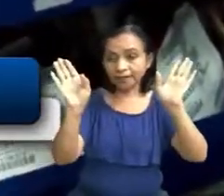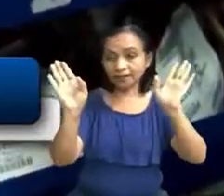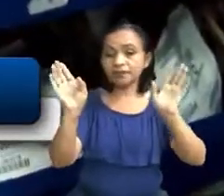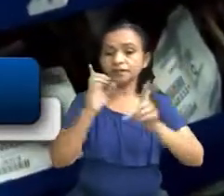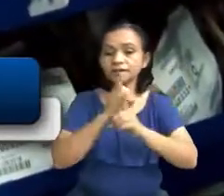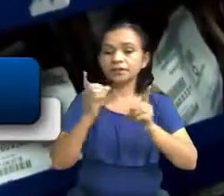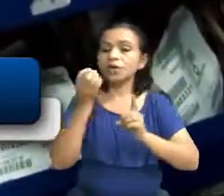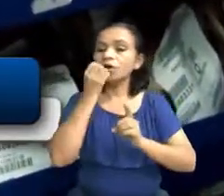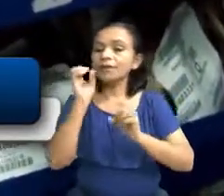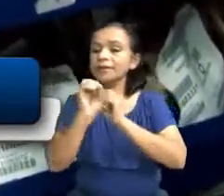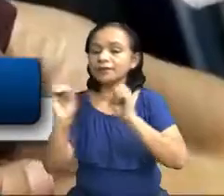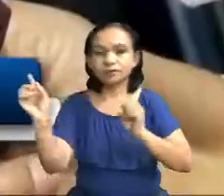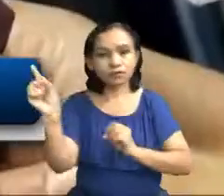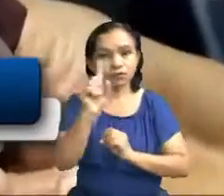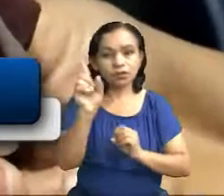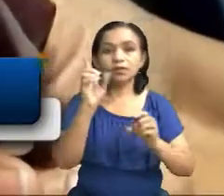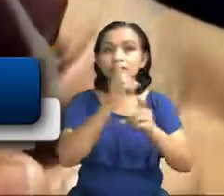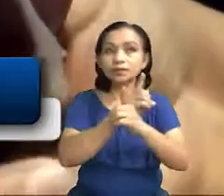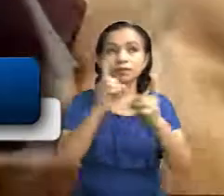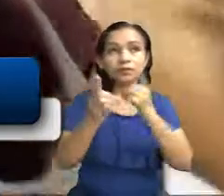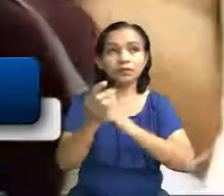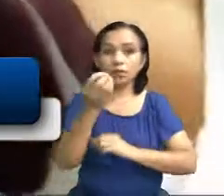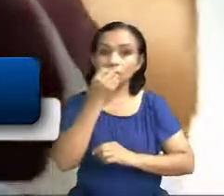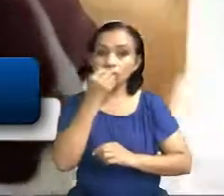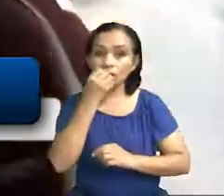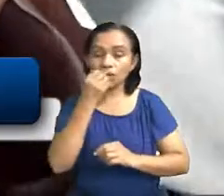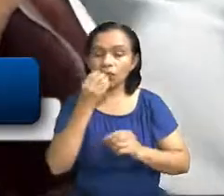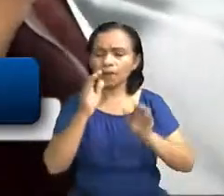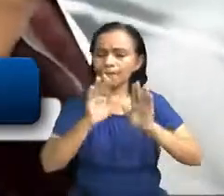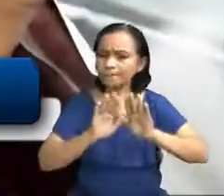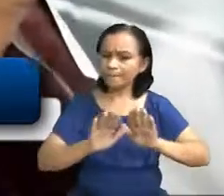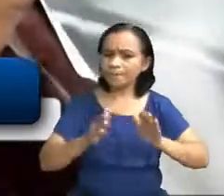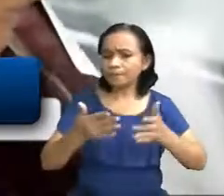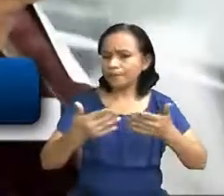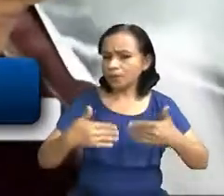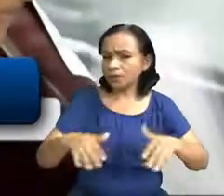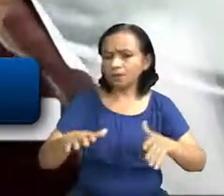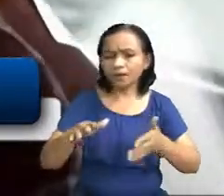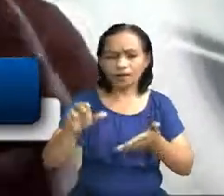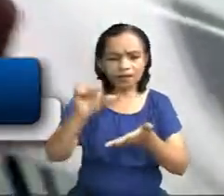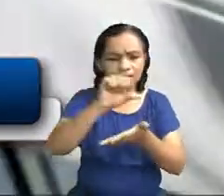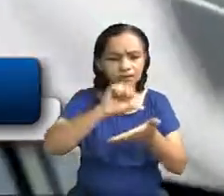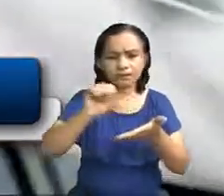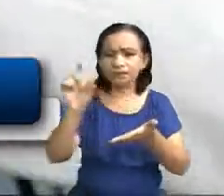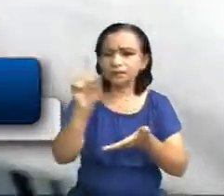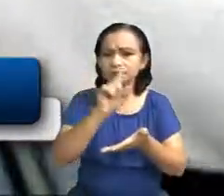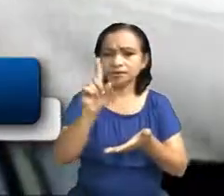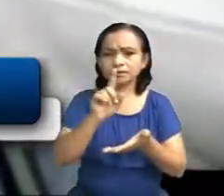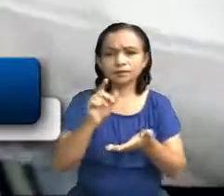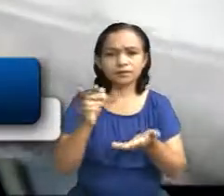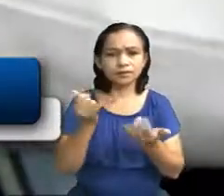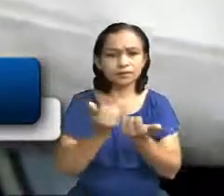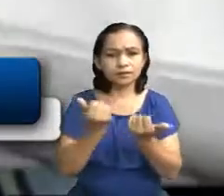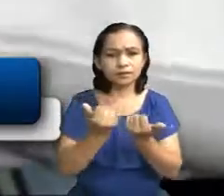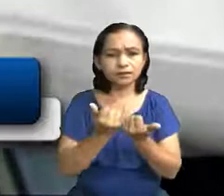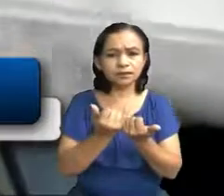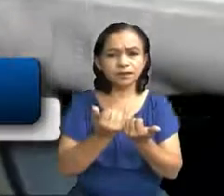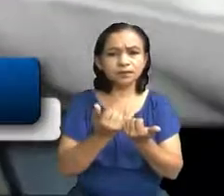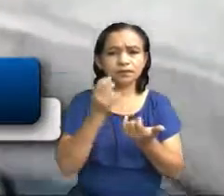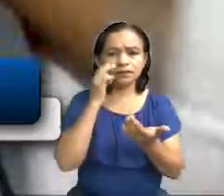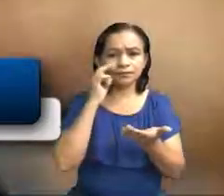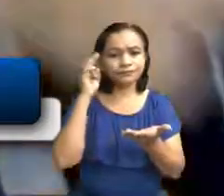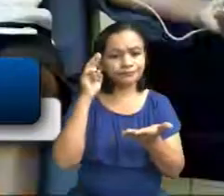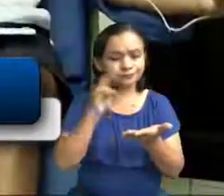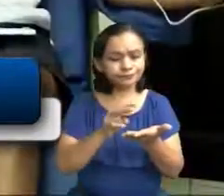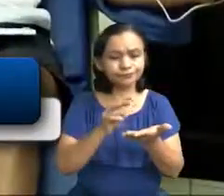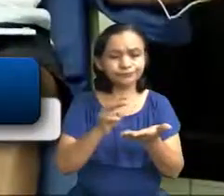llegar en ayuna. Hay que desayunar, pero un desayuno ligero, ¿verdad? Sí. No muy grasoso, porque si es muy grasoso, se va a reflejar a la